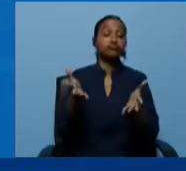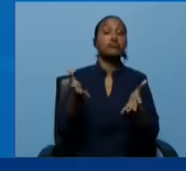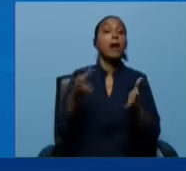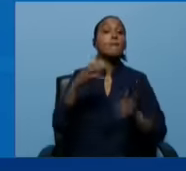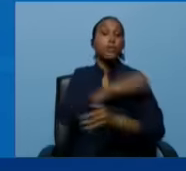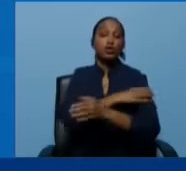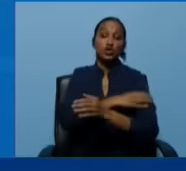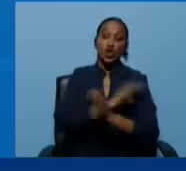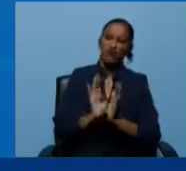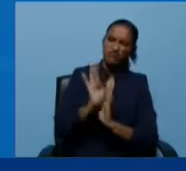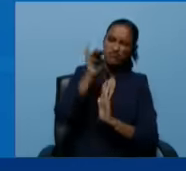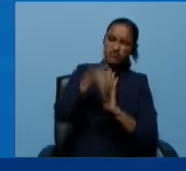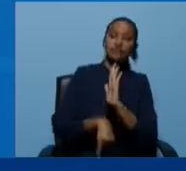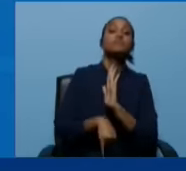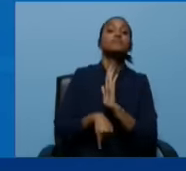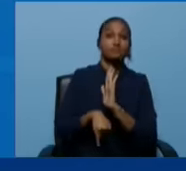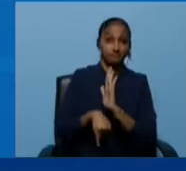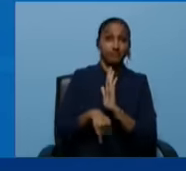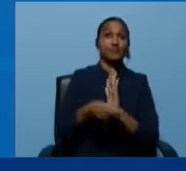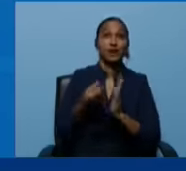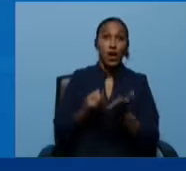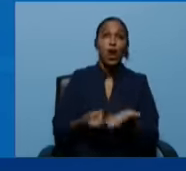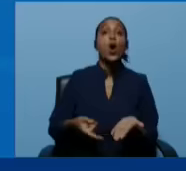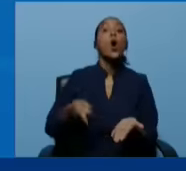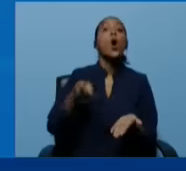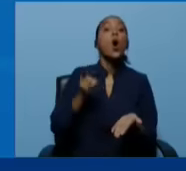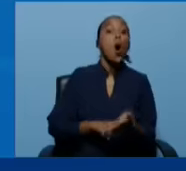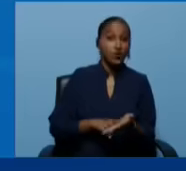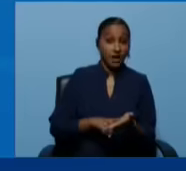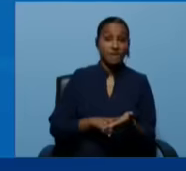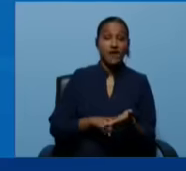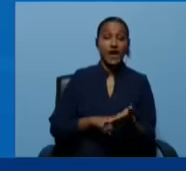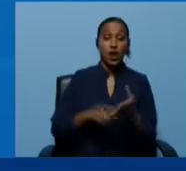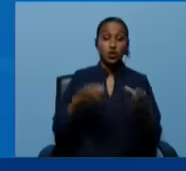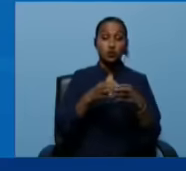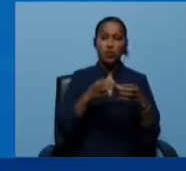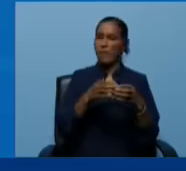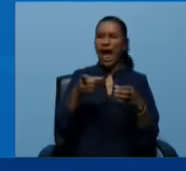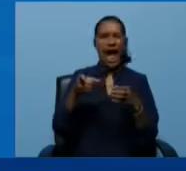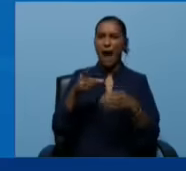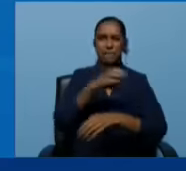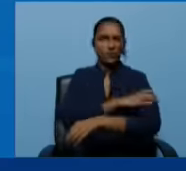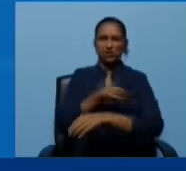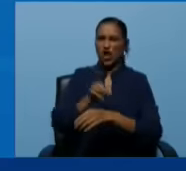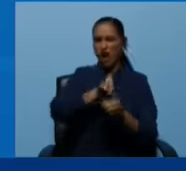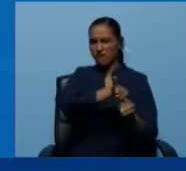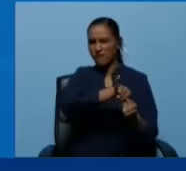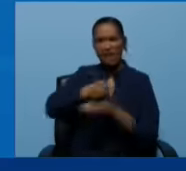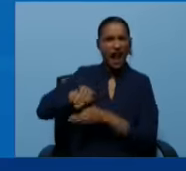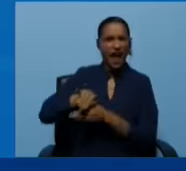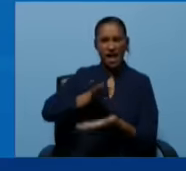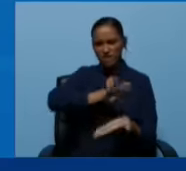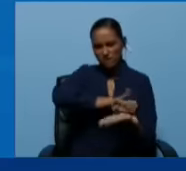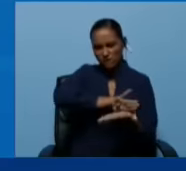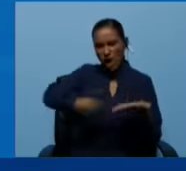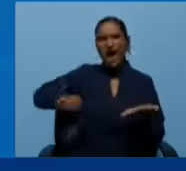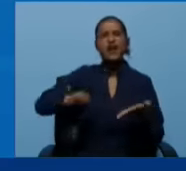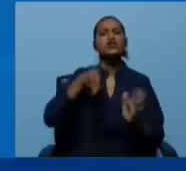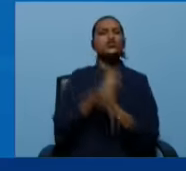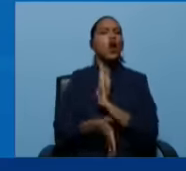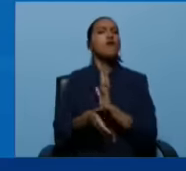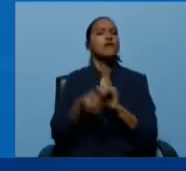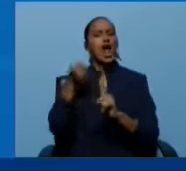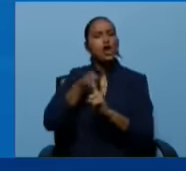Los está llevando a un barranco. Otra vez los está sacando de la vida política, de la lucha política legal, constitucional. Otra vez.